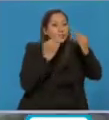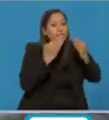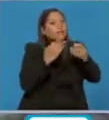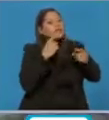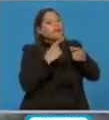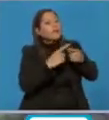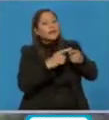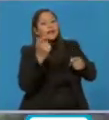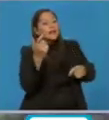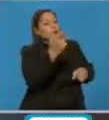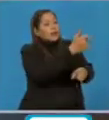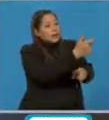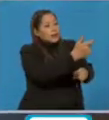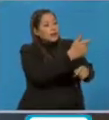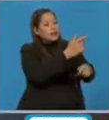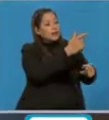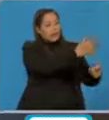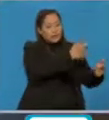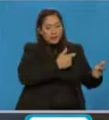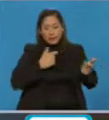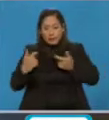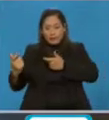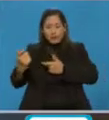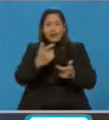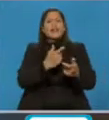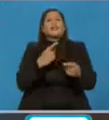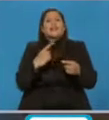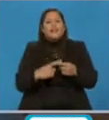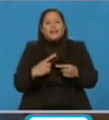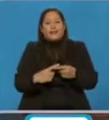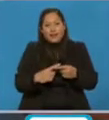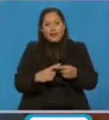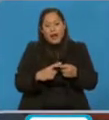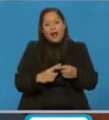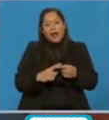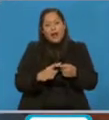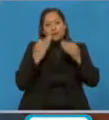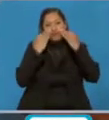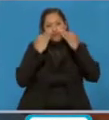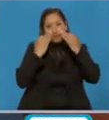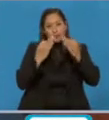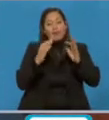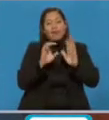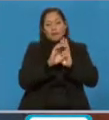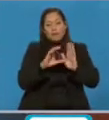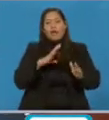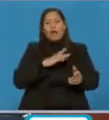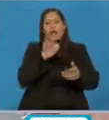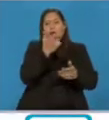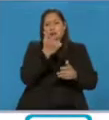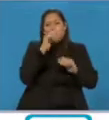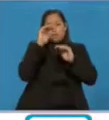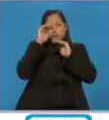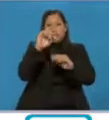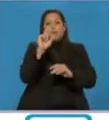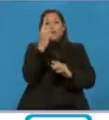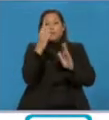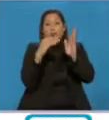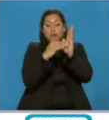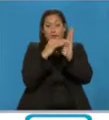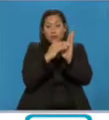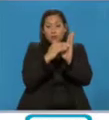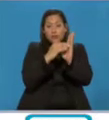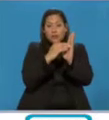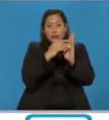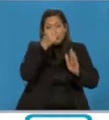quién está y en manos de quién ha pasado, y hay una cantidad determinada, va a existir hasta 21 millones